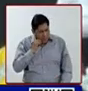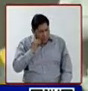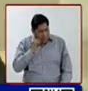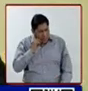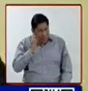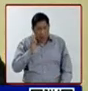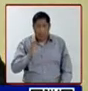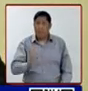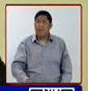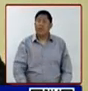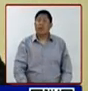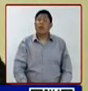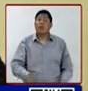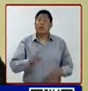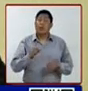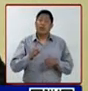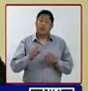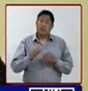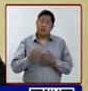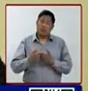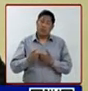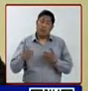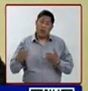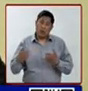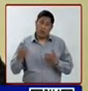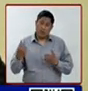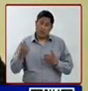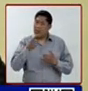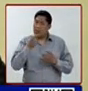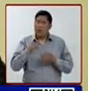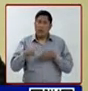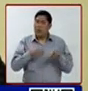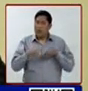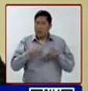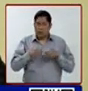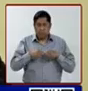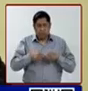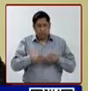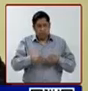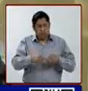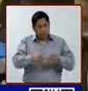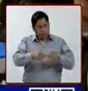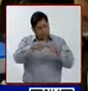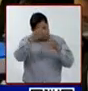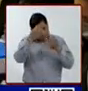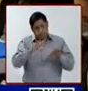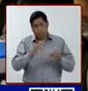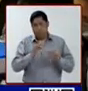de La Paz, en una población separada de quienes cumplen sentencia condenatoria.